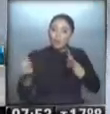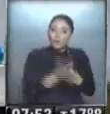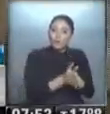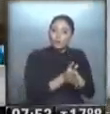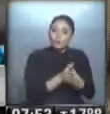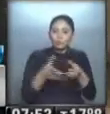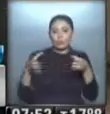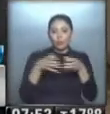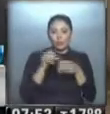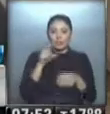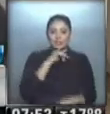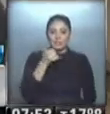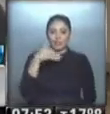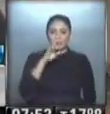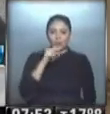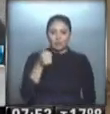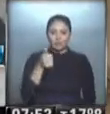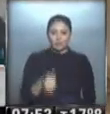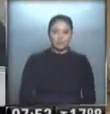frente cívico de zamora